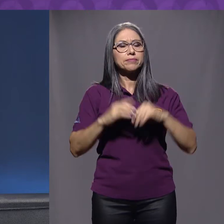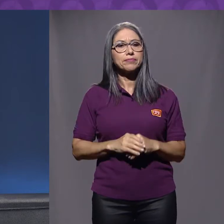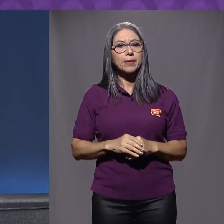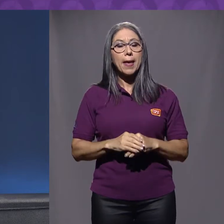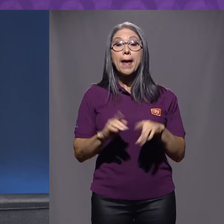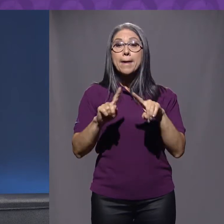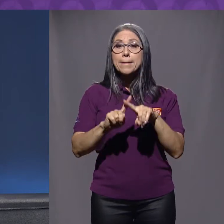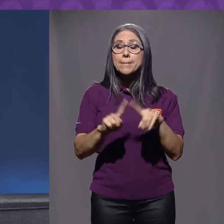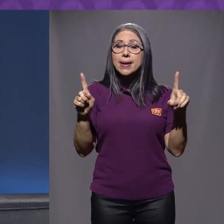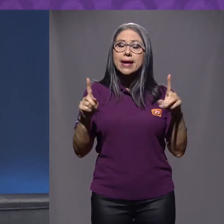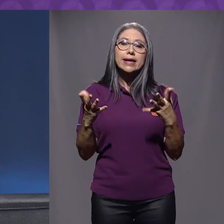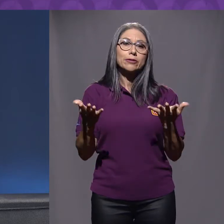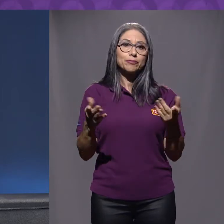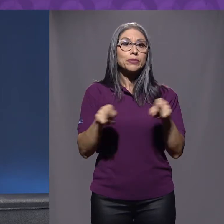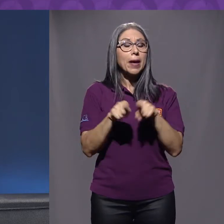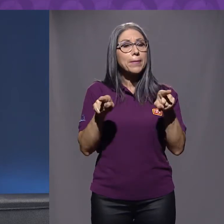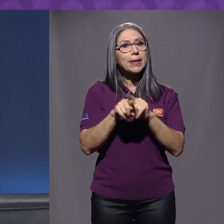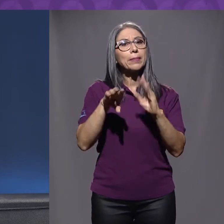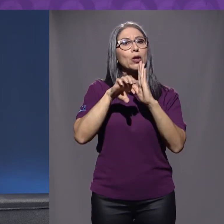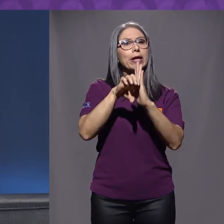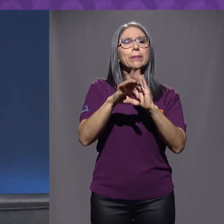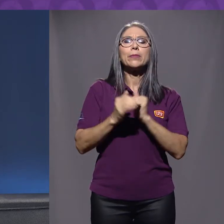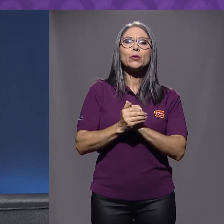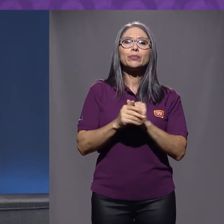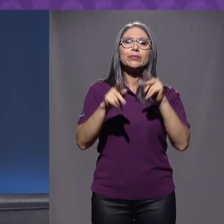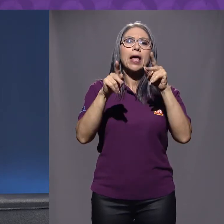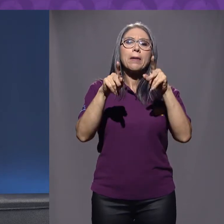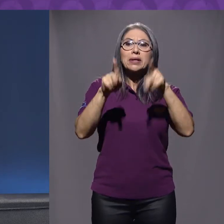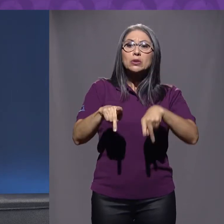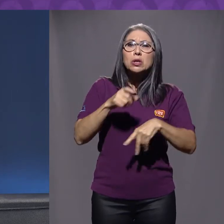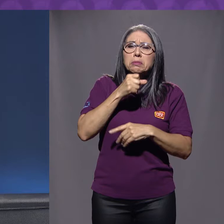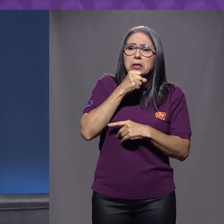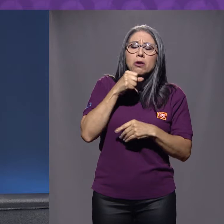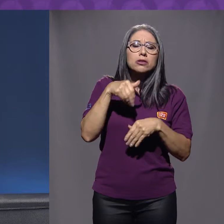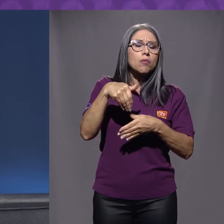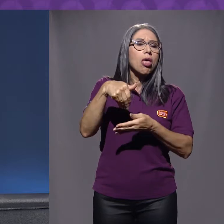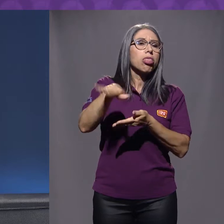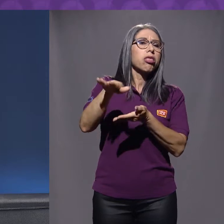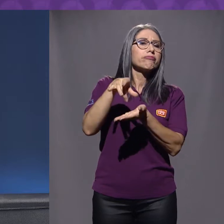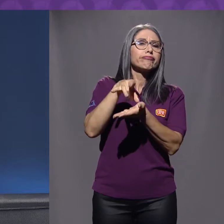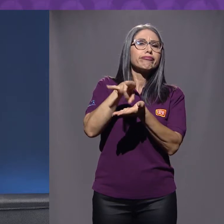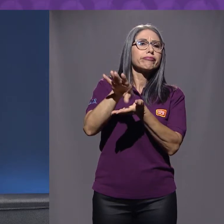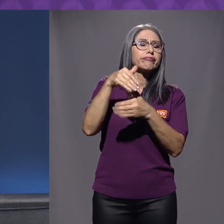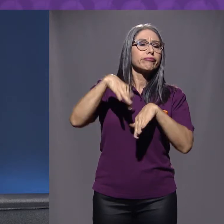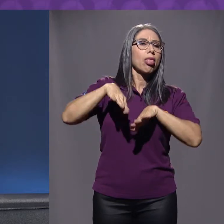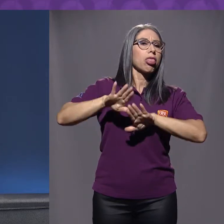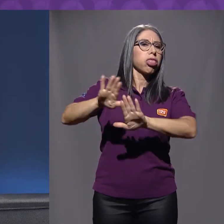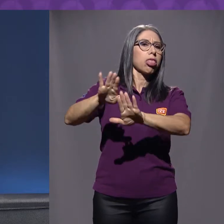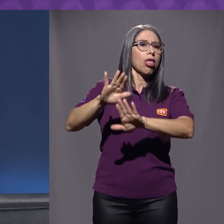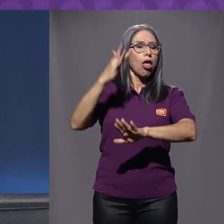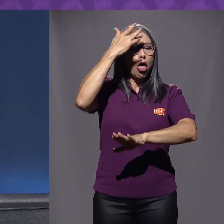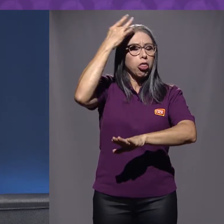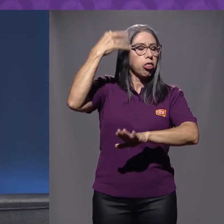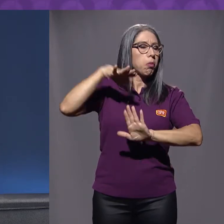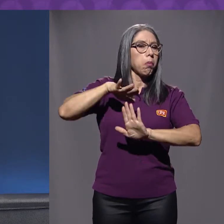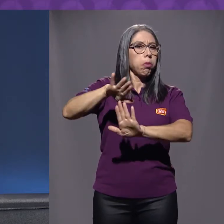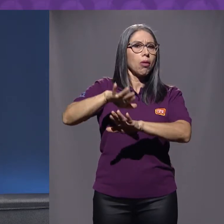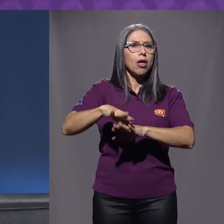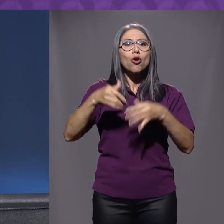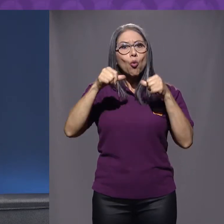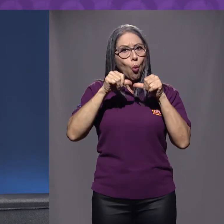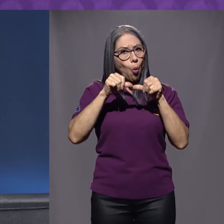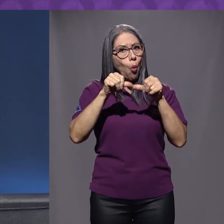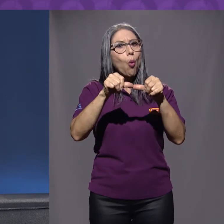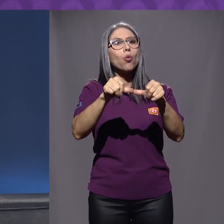completa. Sin embargo, digamos, hay puntos destacables, por ejemplo, en la parte de abandono. Seguimos teniendo abandonos de